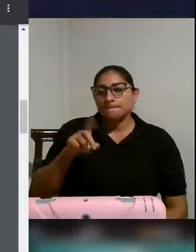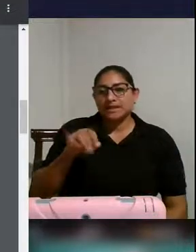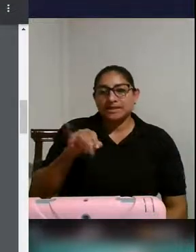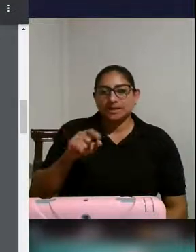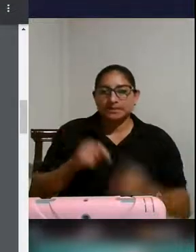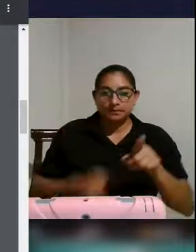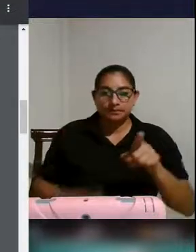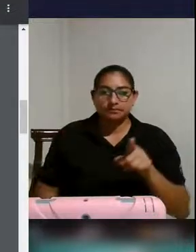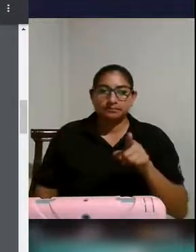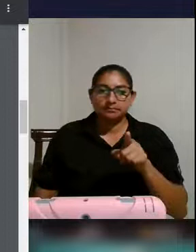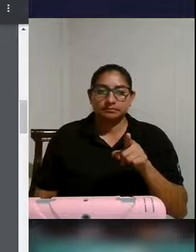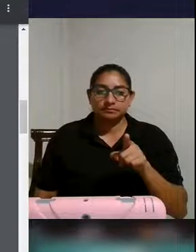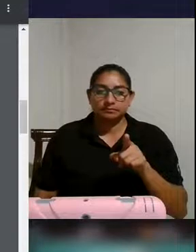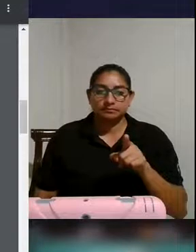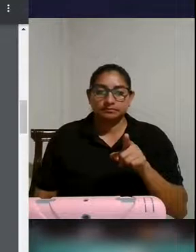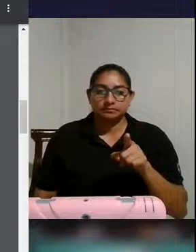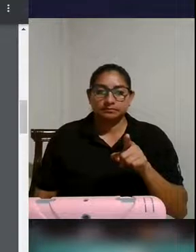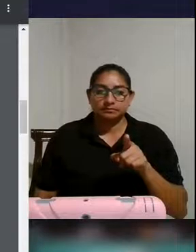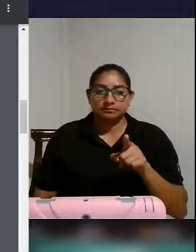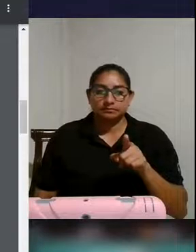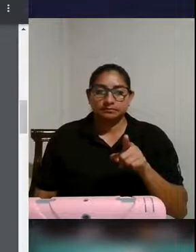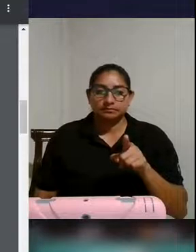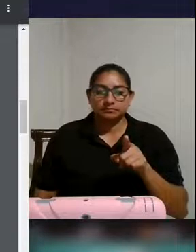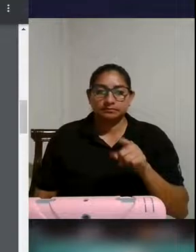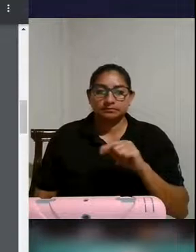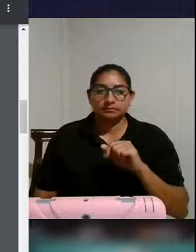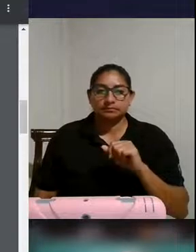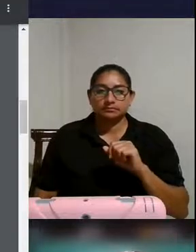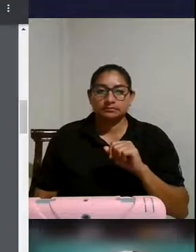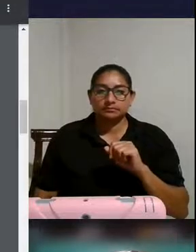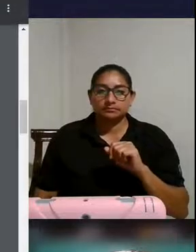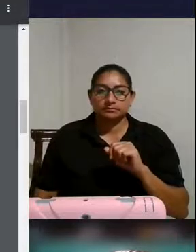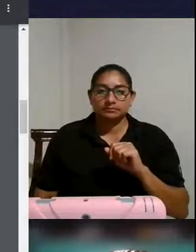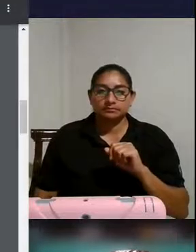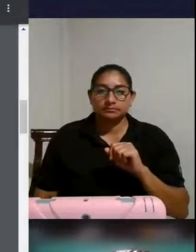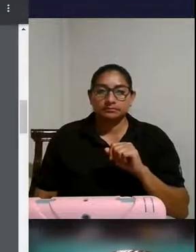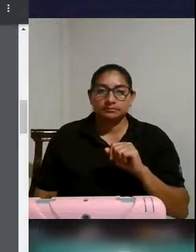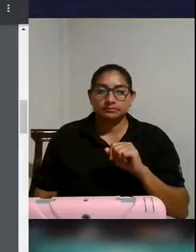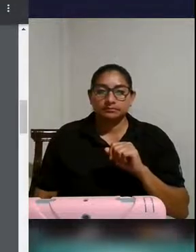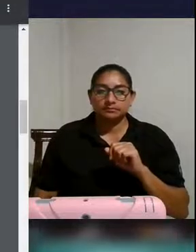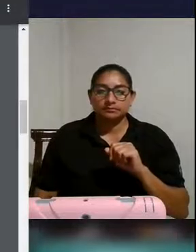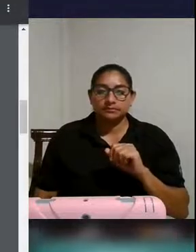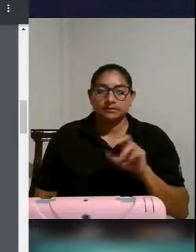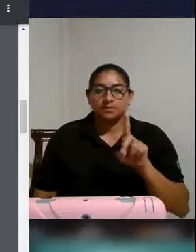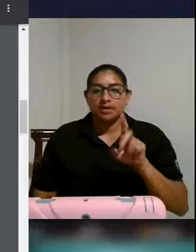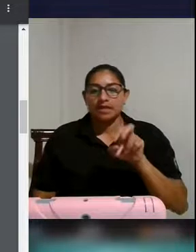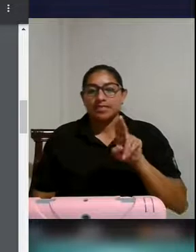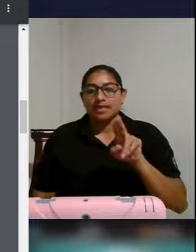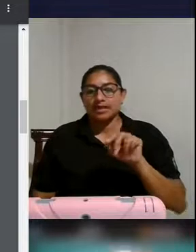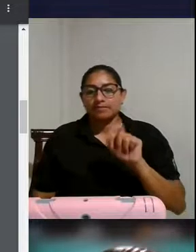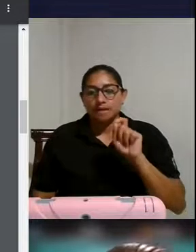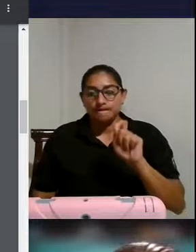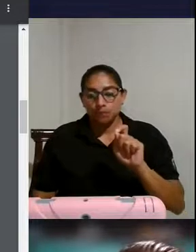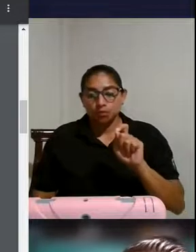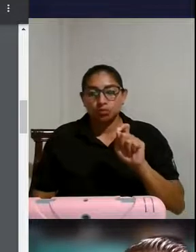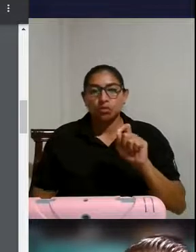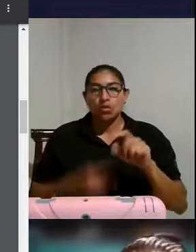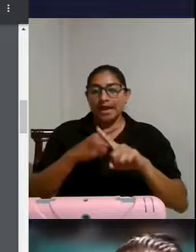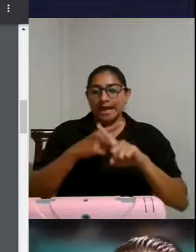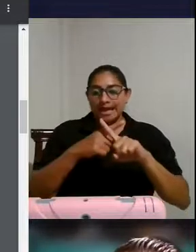La pendiente es la derivada. ¿Ok? La derivada en el punto donde x